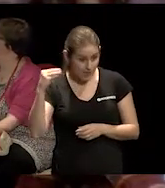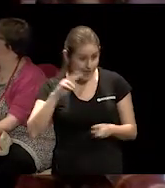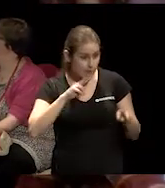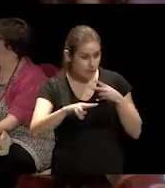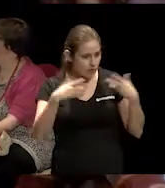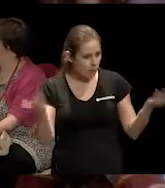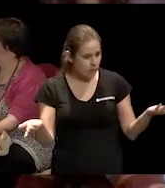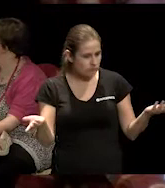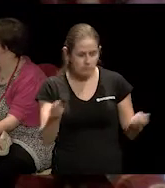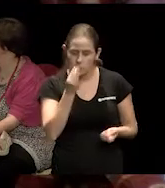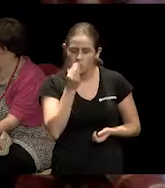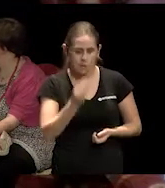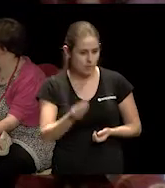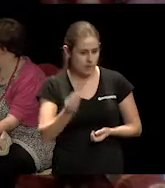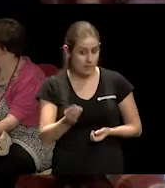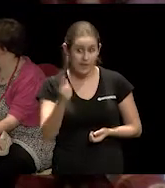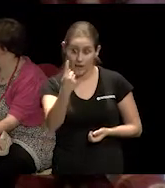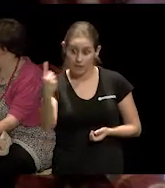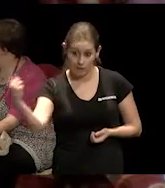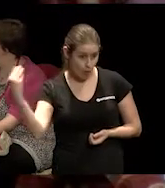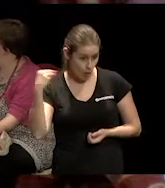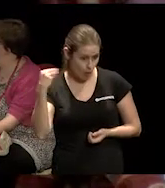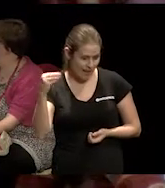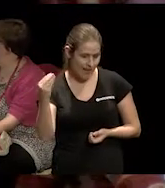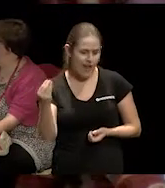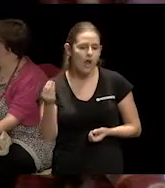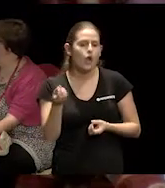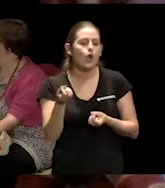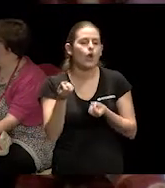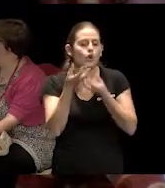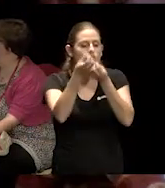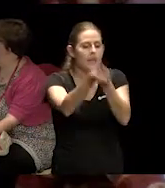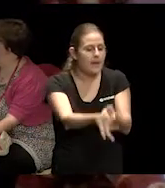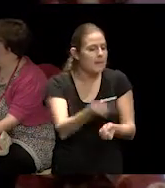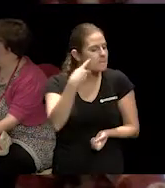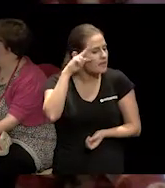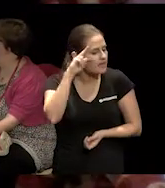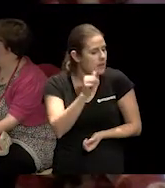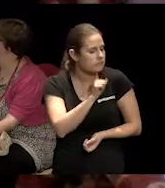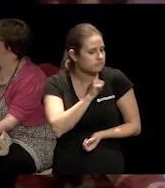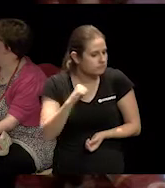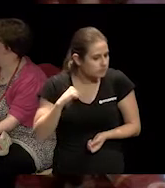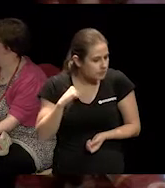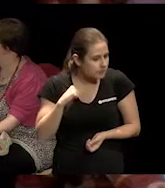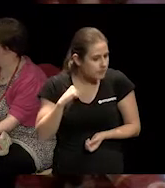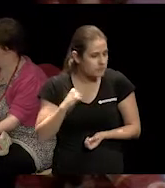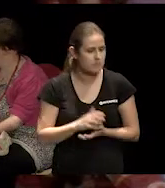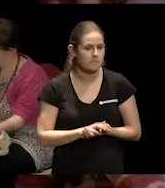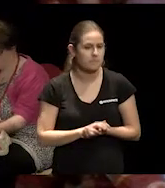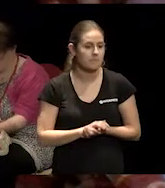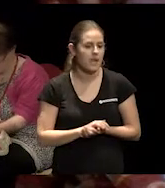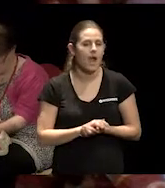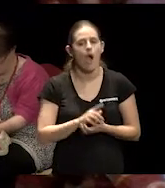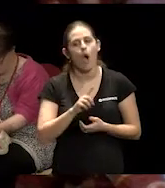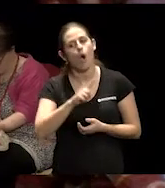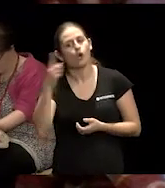la verdad de quien cuenta lo suyo, después era una verdad reconocida por el público, en situaciones muy, muy parecidas,